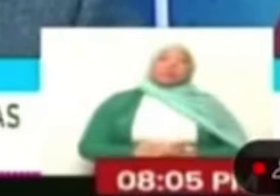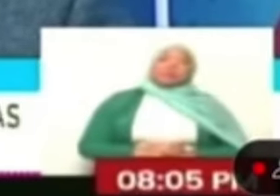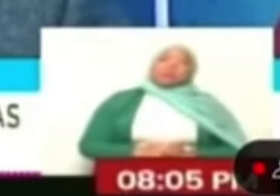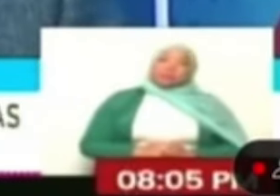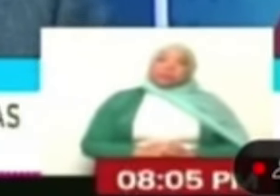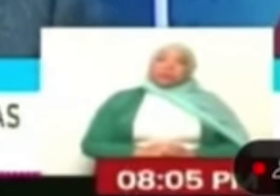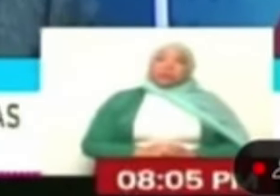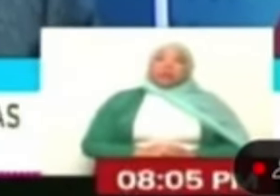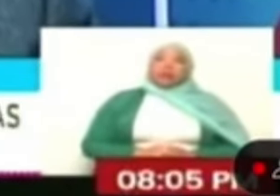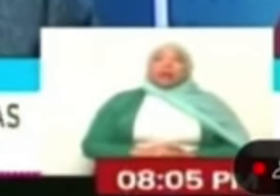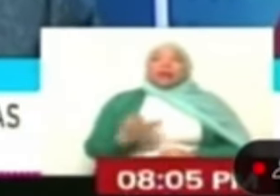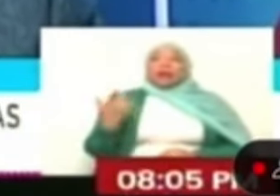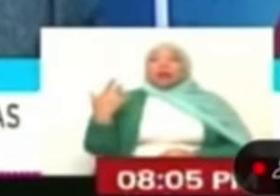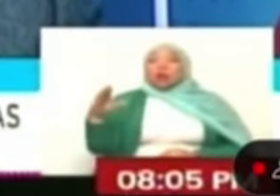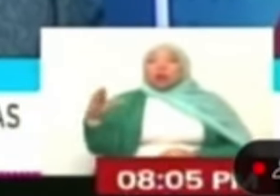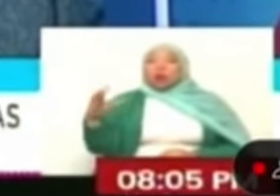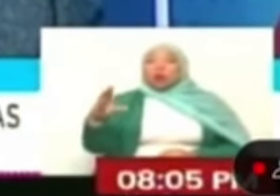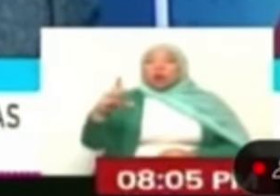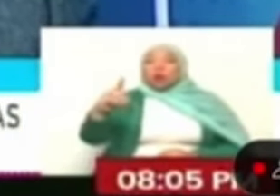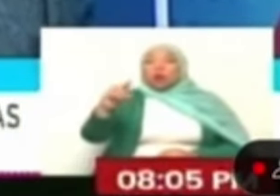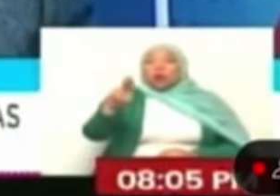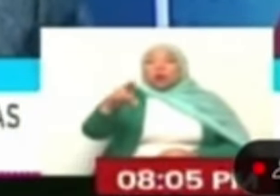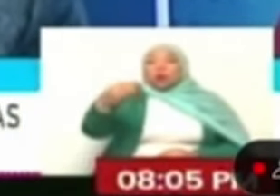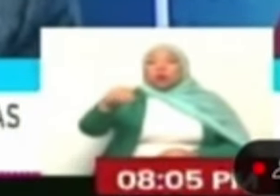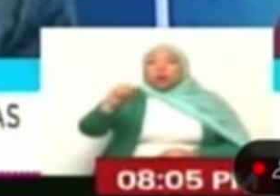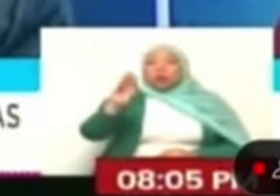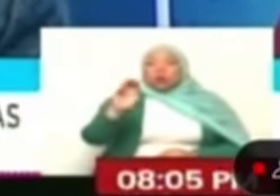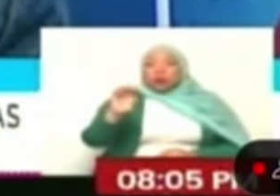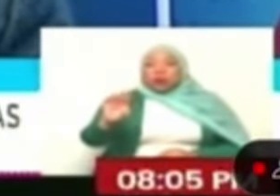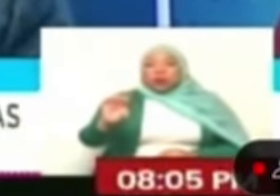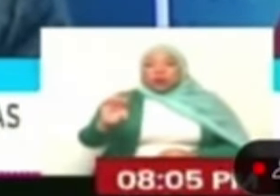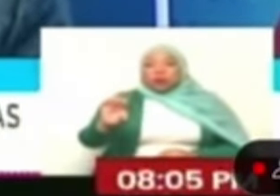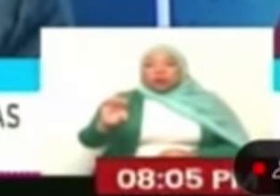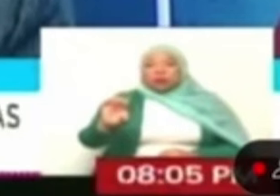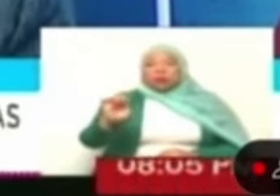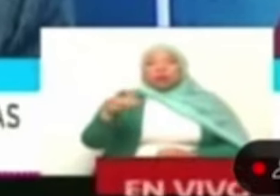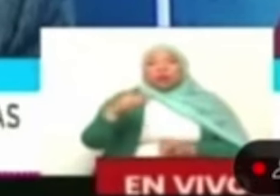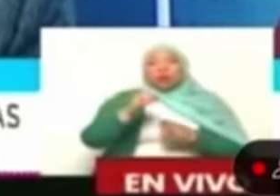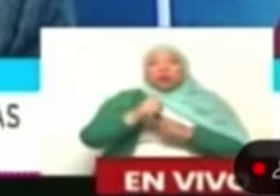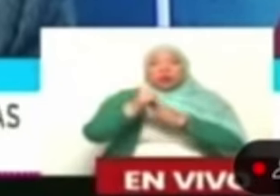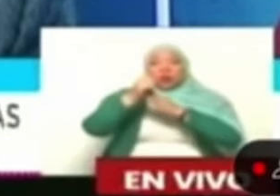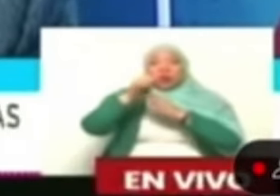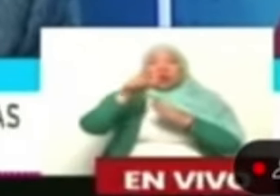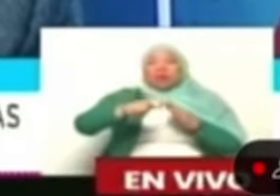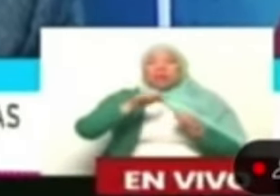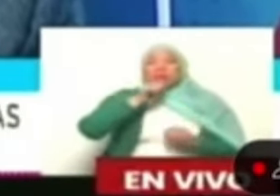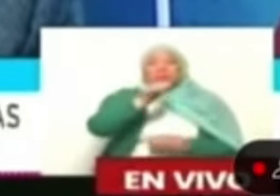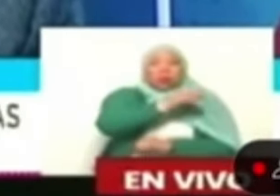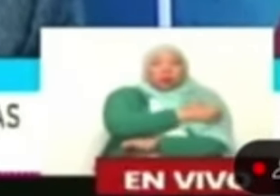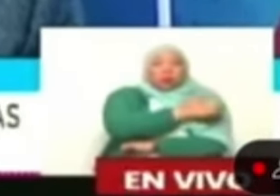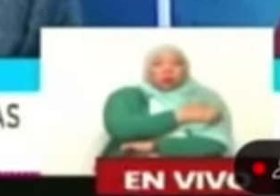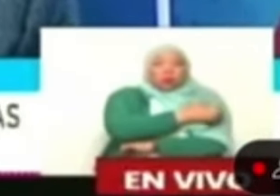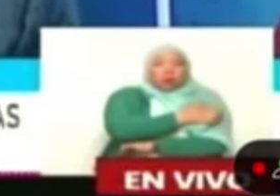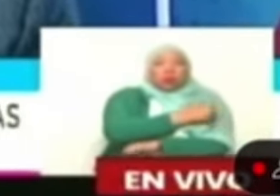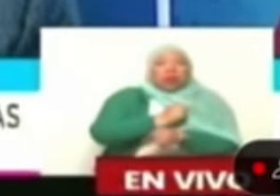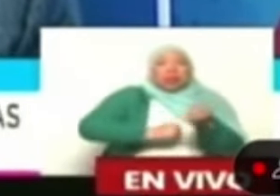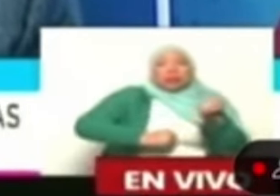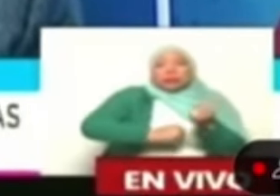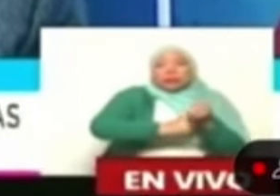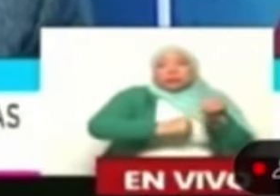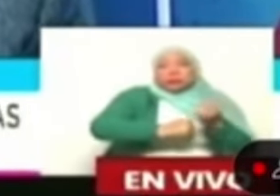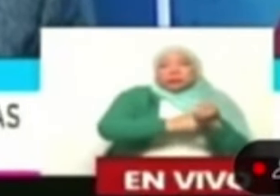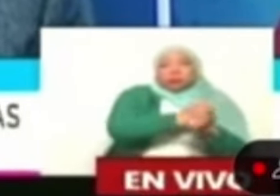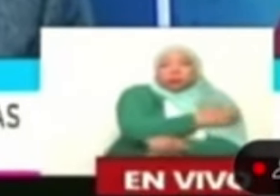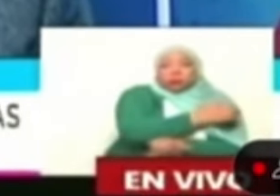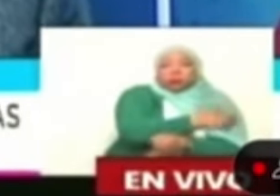los Duque, entre otros. Están montando tipo de liderazgo de gente muy arrastrada.